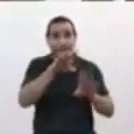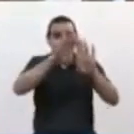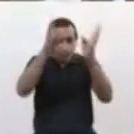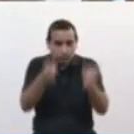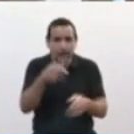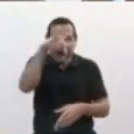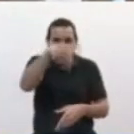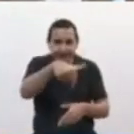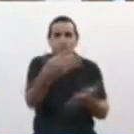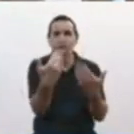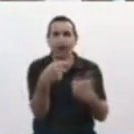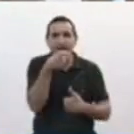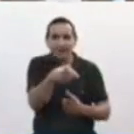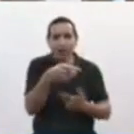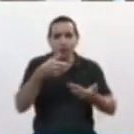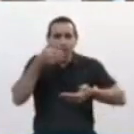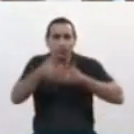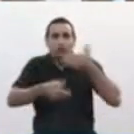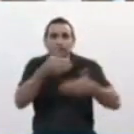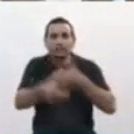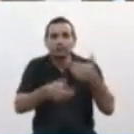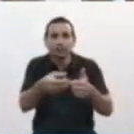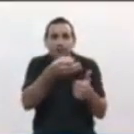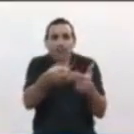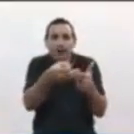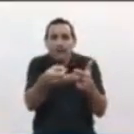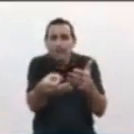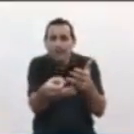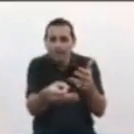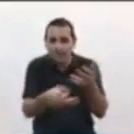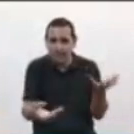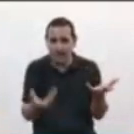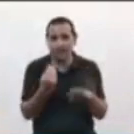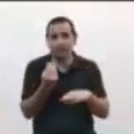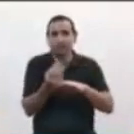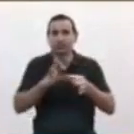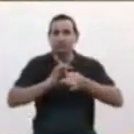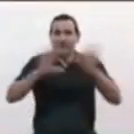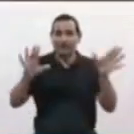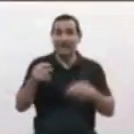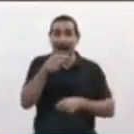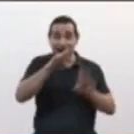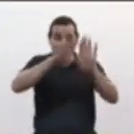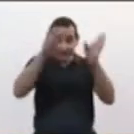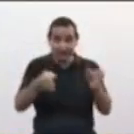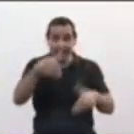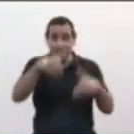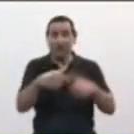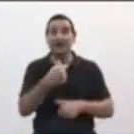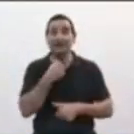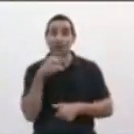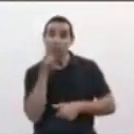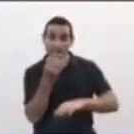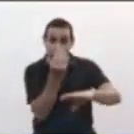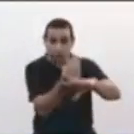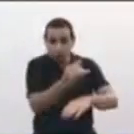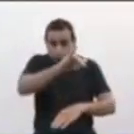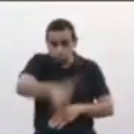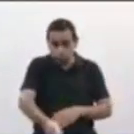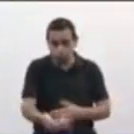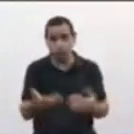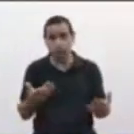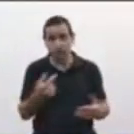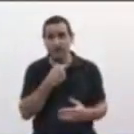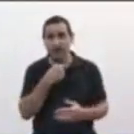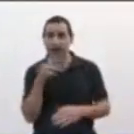consagran adecuadamente los procesos y la representación democrática ahí no queremos tener representación de las mujeres